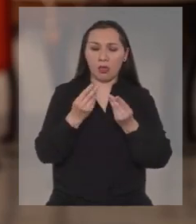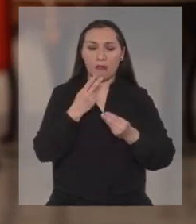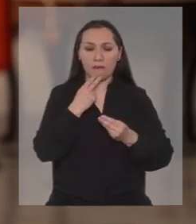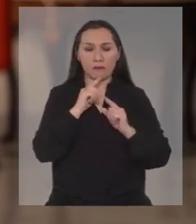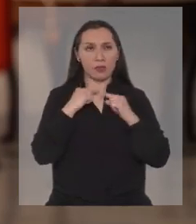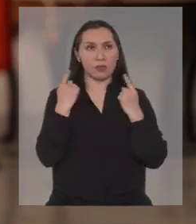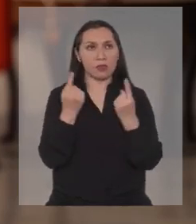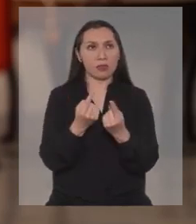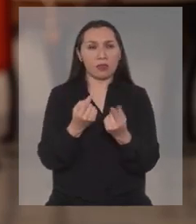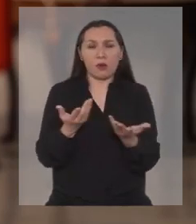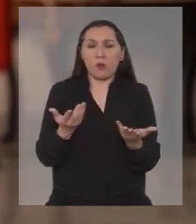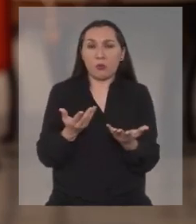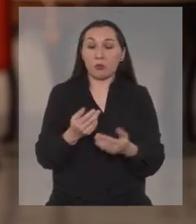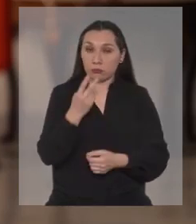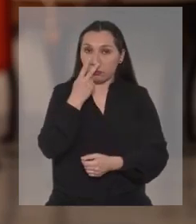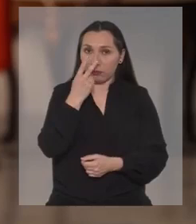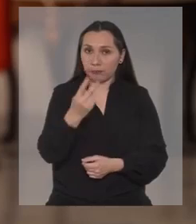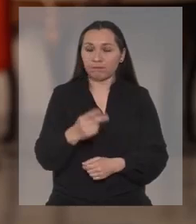mi entorno